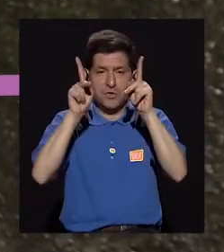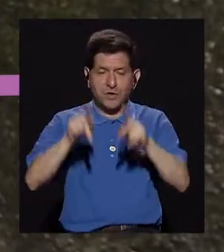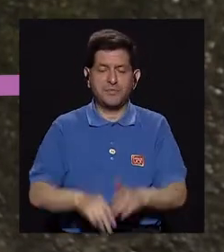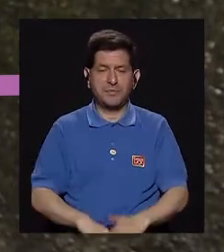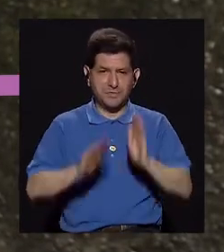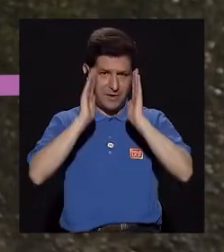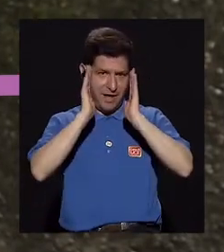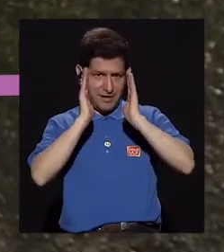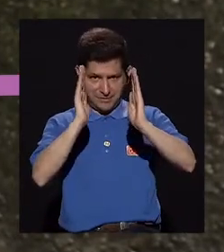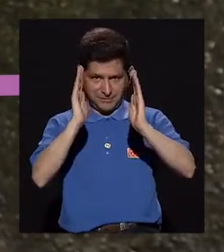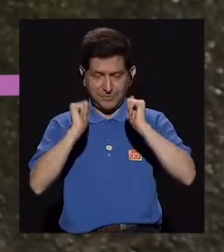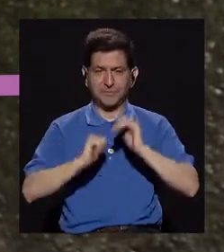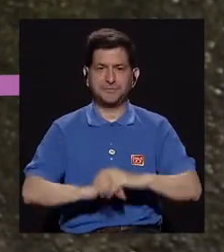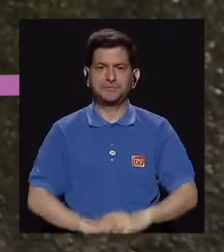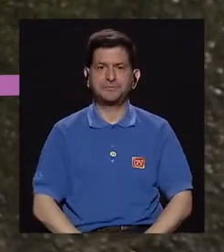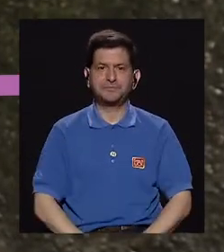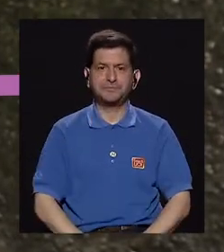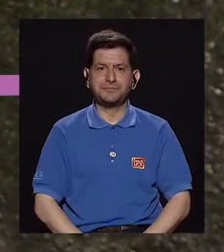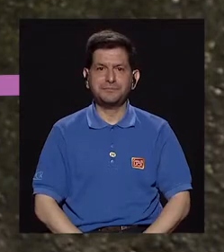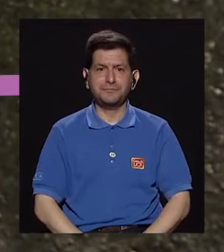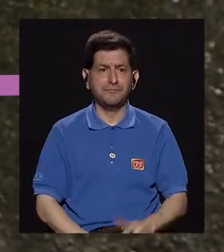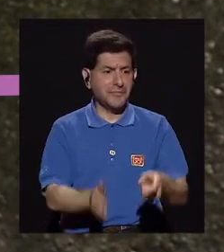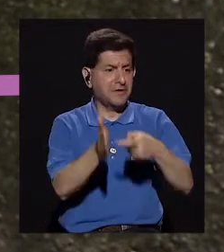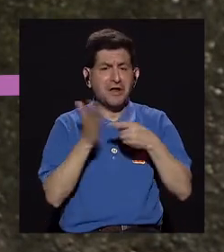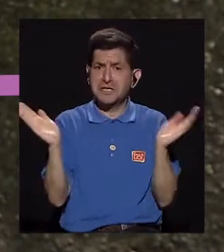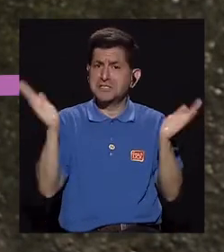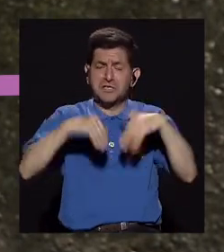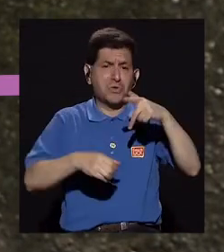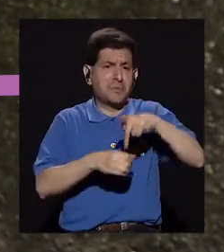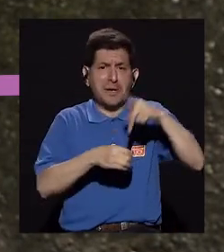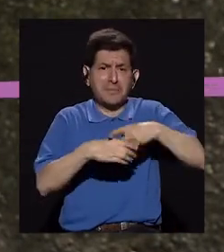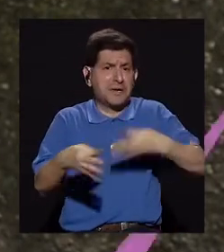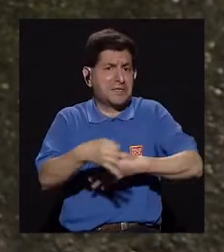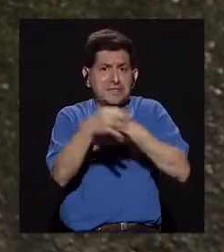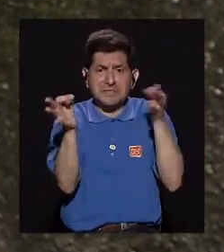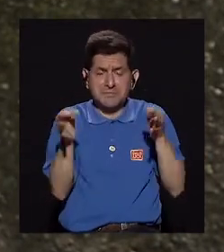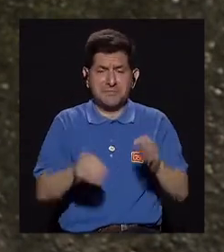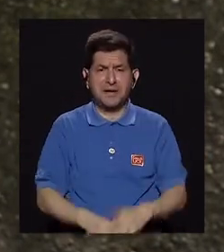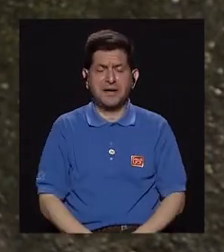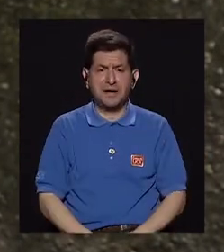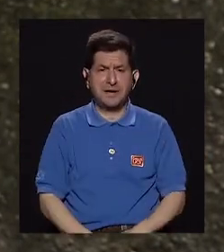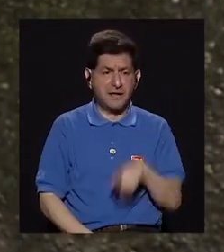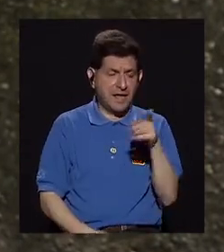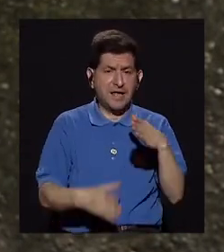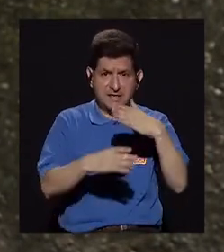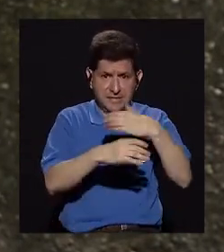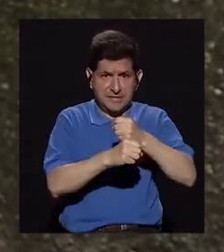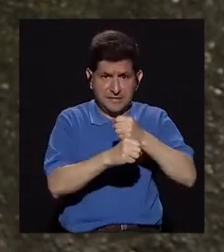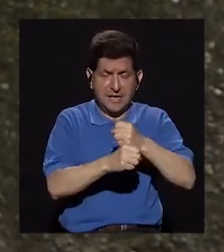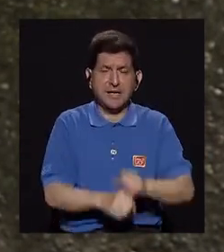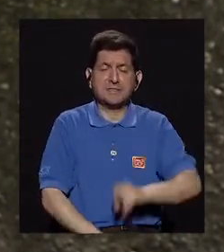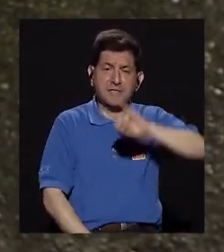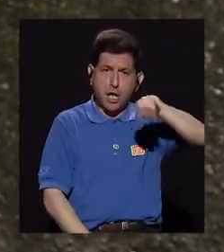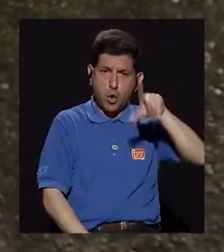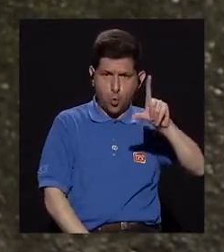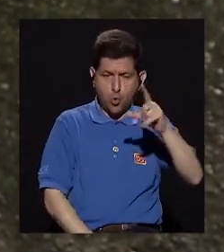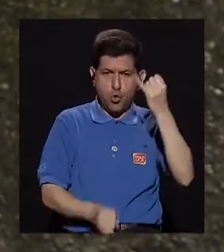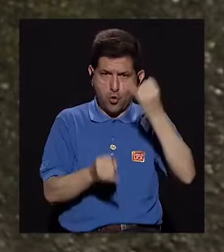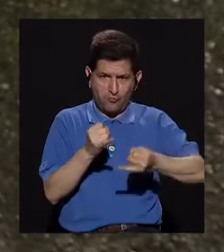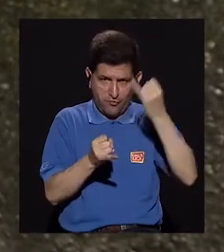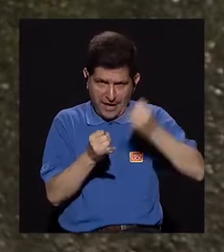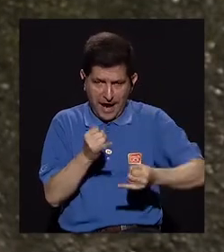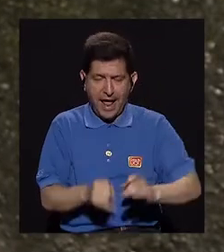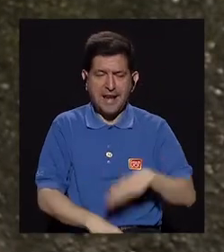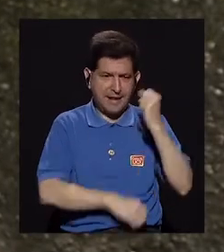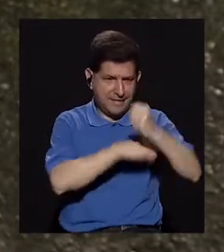que nos esté oyendo, ¿verdad? No hay requisitos para participar del taller. El taller se realiza en julio, a finales